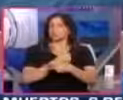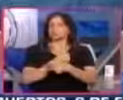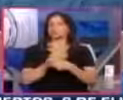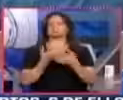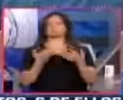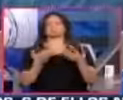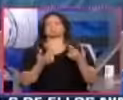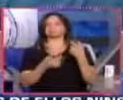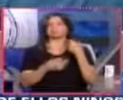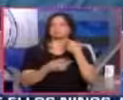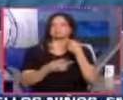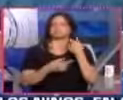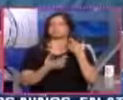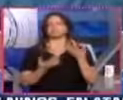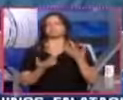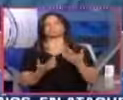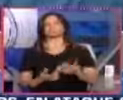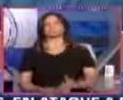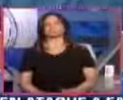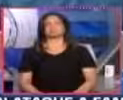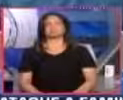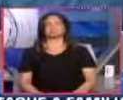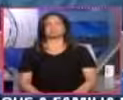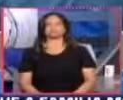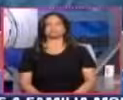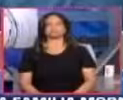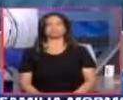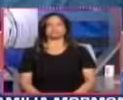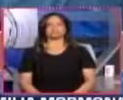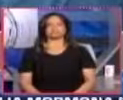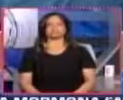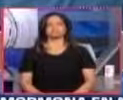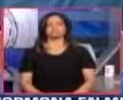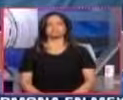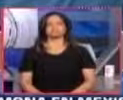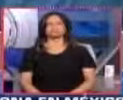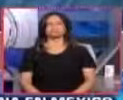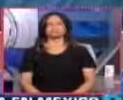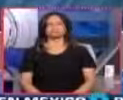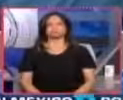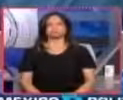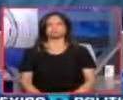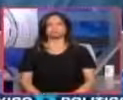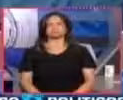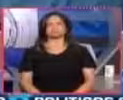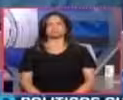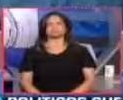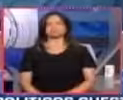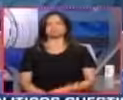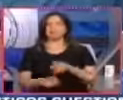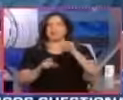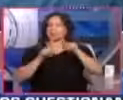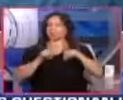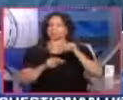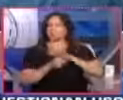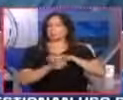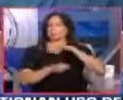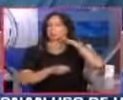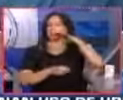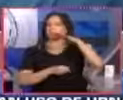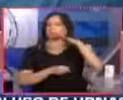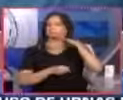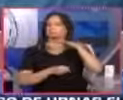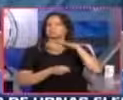es robando y atacando, partiendo, y hay partes que son agresivos, que si usted